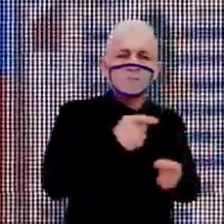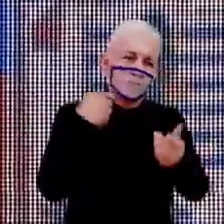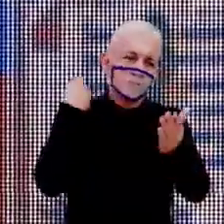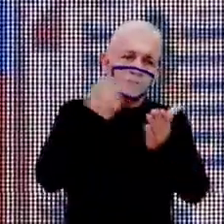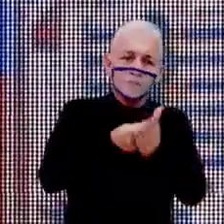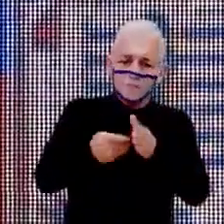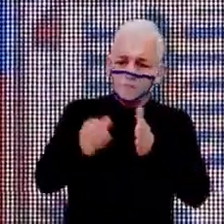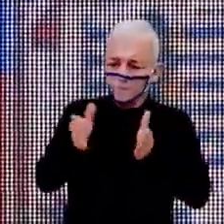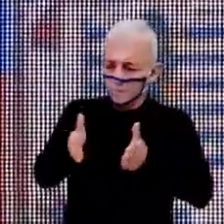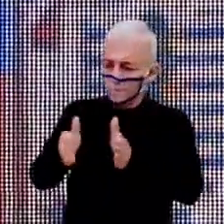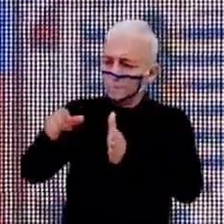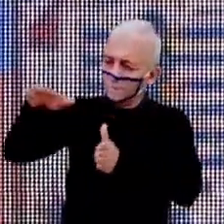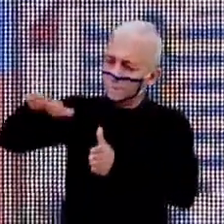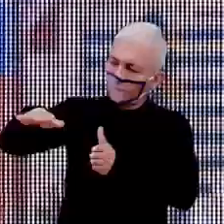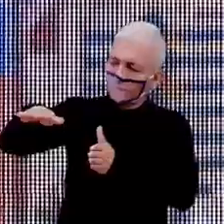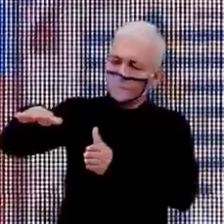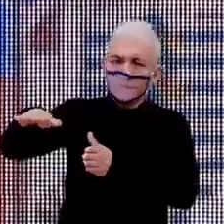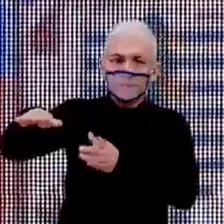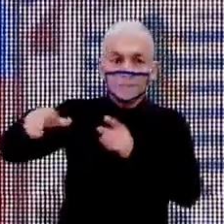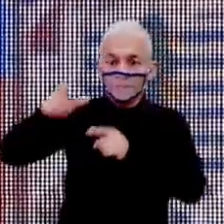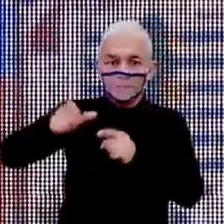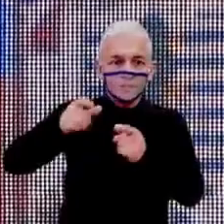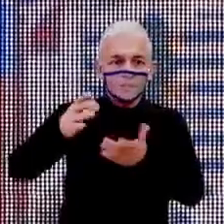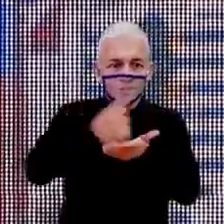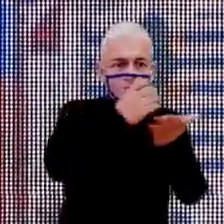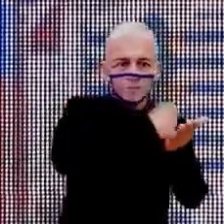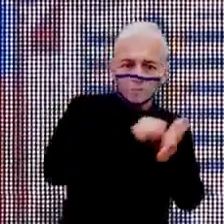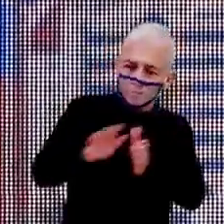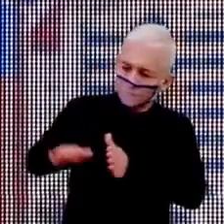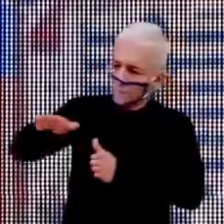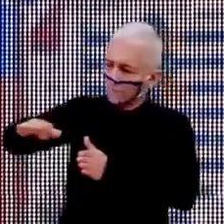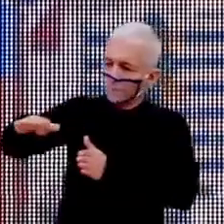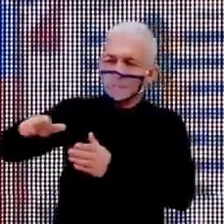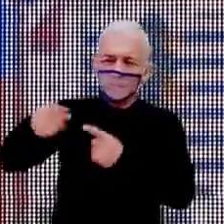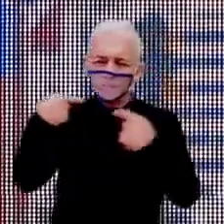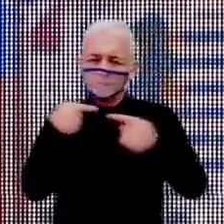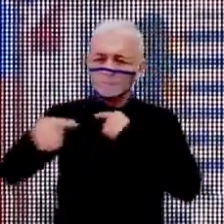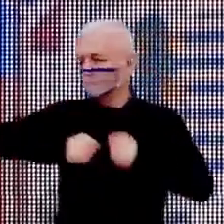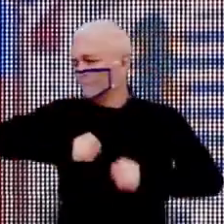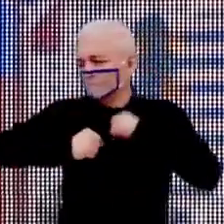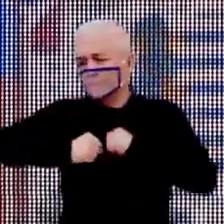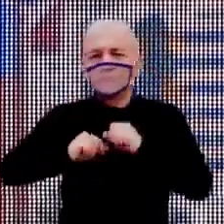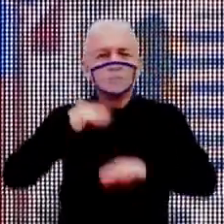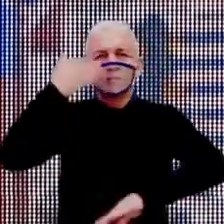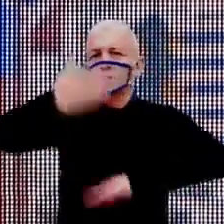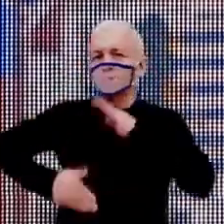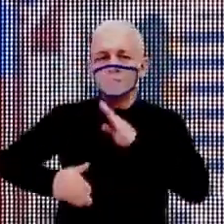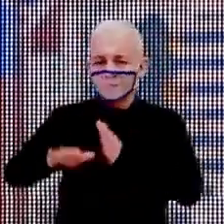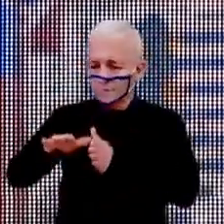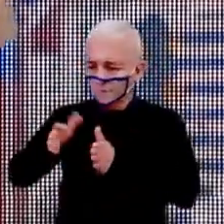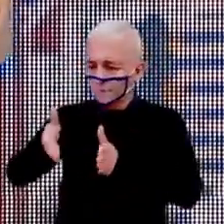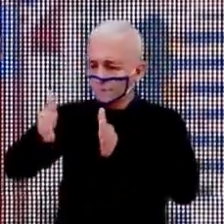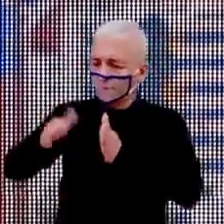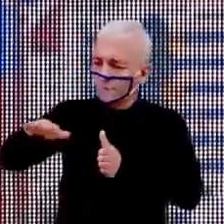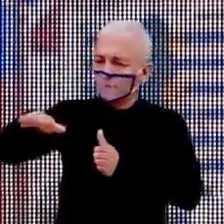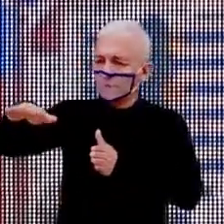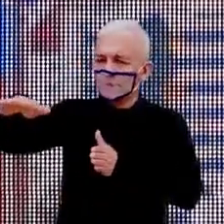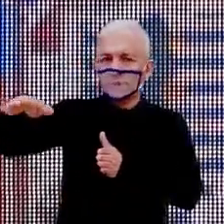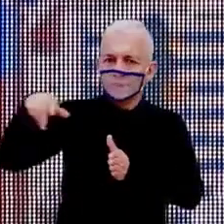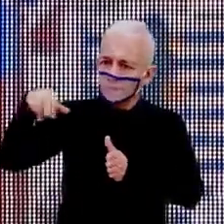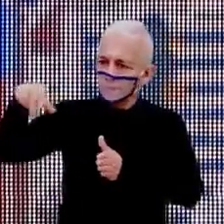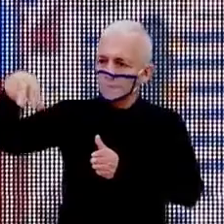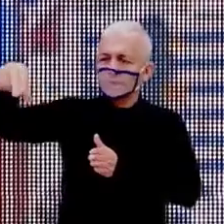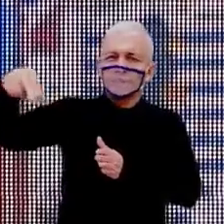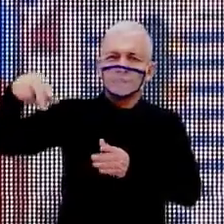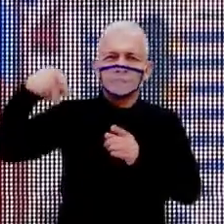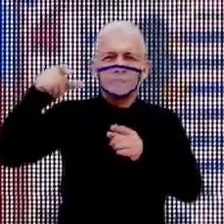los andenes de las vías, se acabaron las riñas en las cuadras, que eso era a cada momento